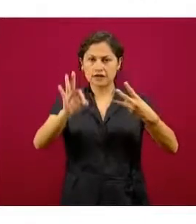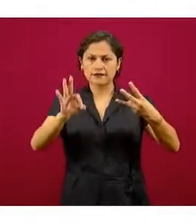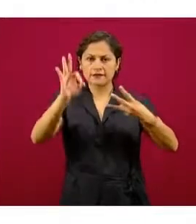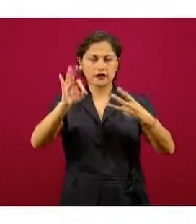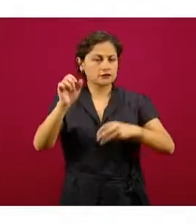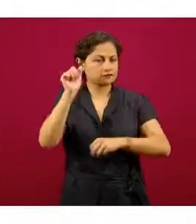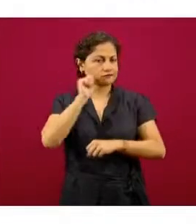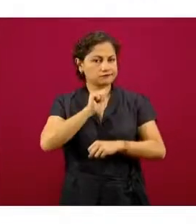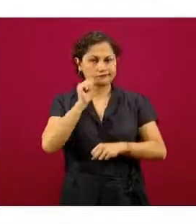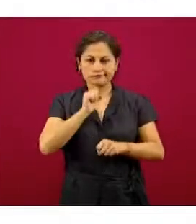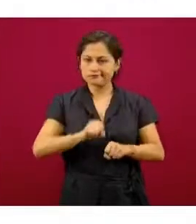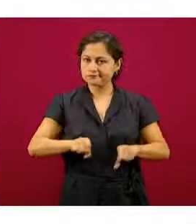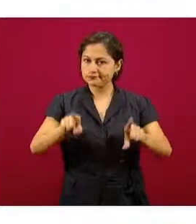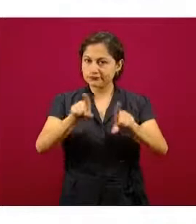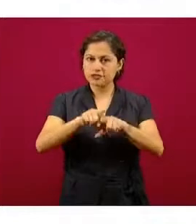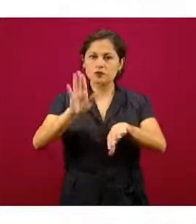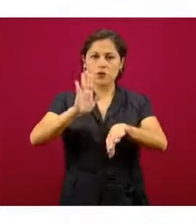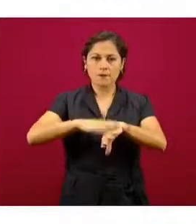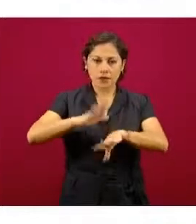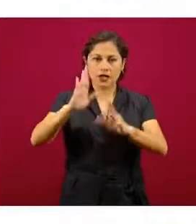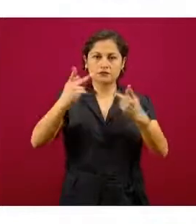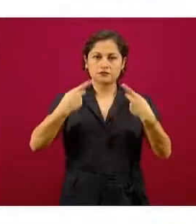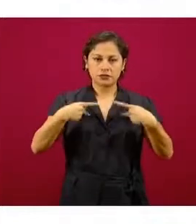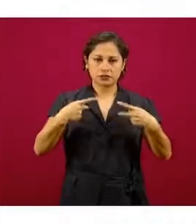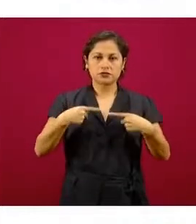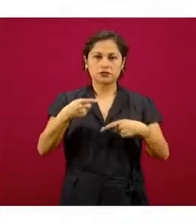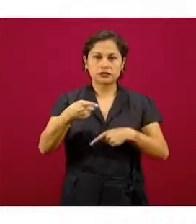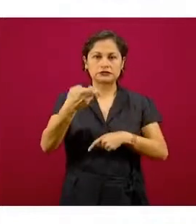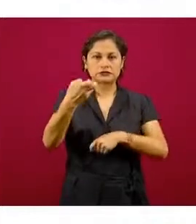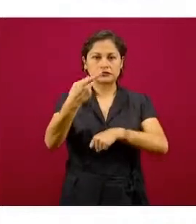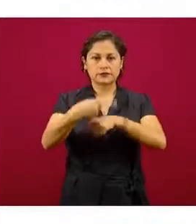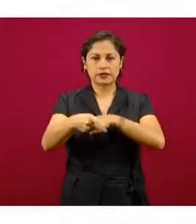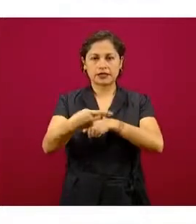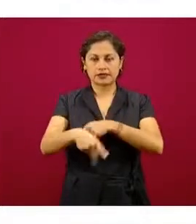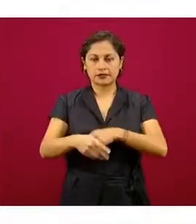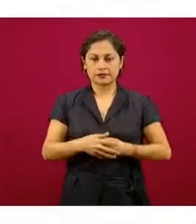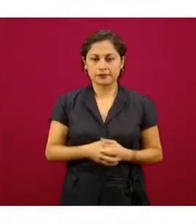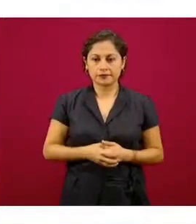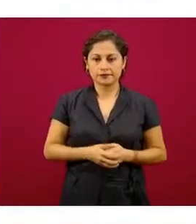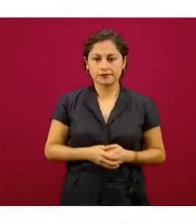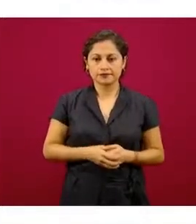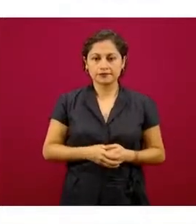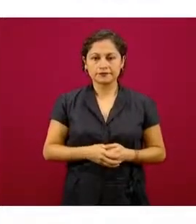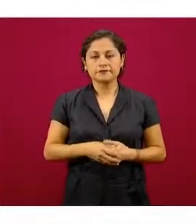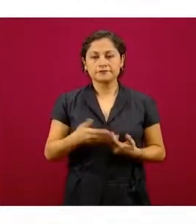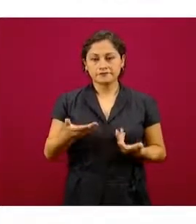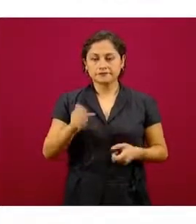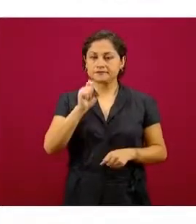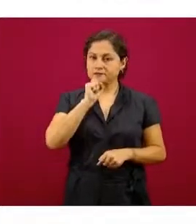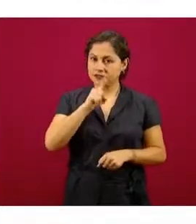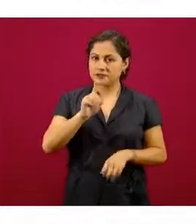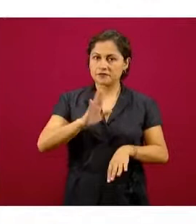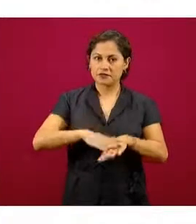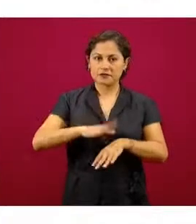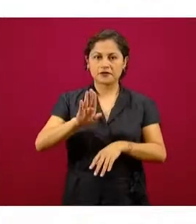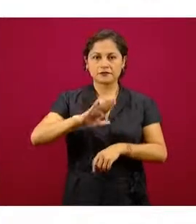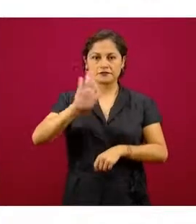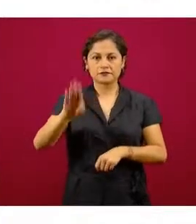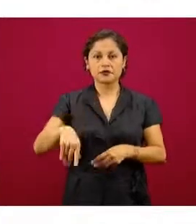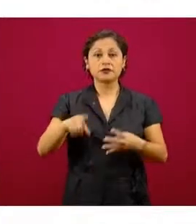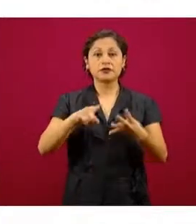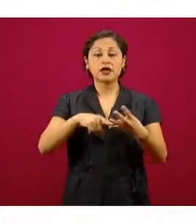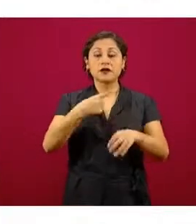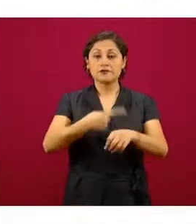se han mantenido estas tres como las principales comorbilidades asociadas a las defunciones. El tabaquismo con